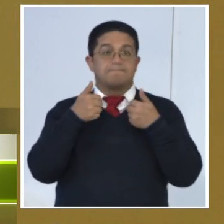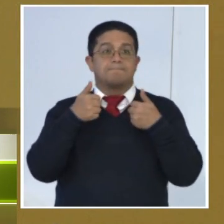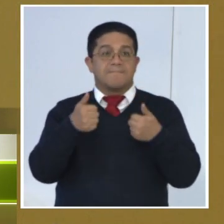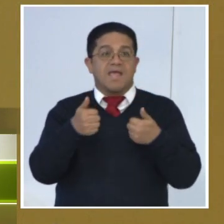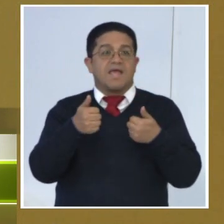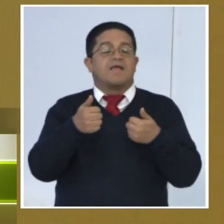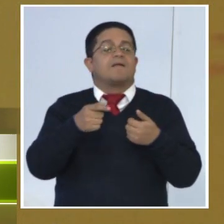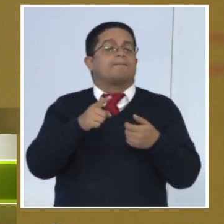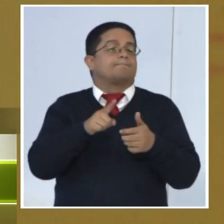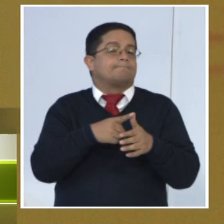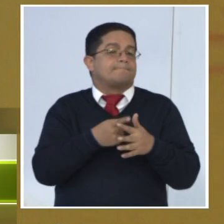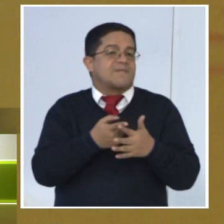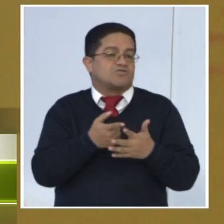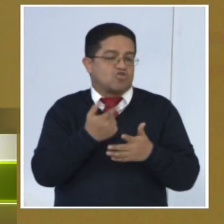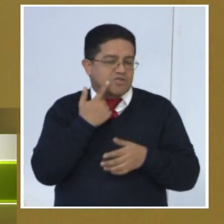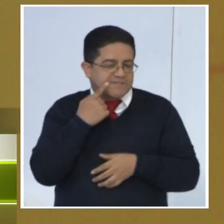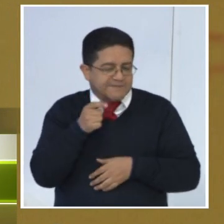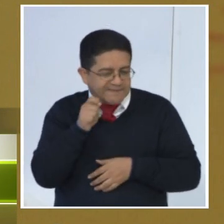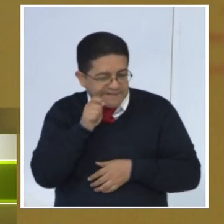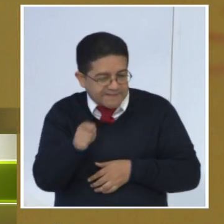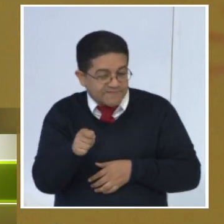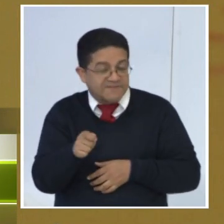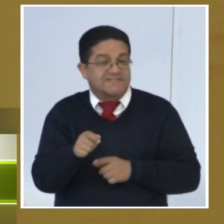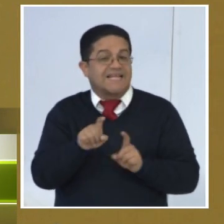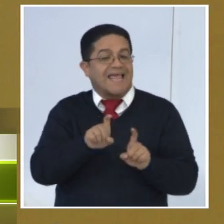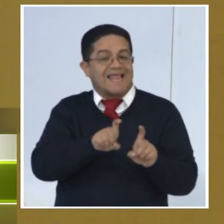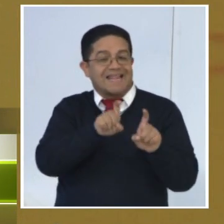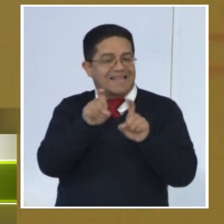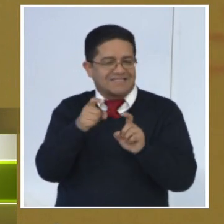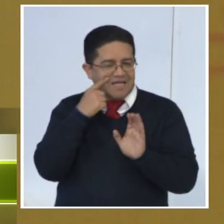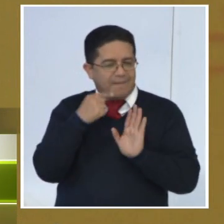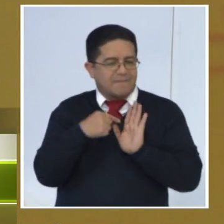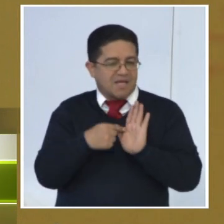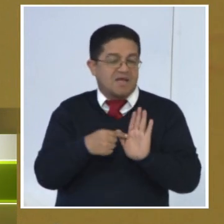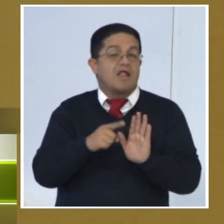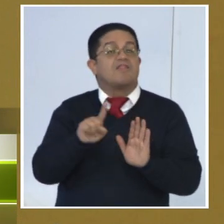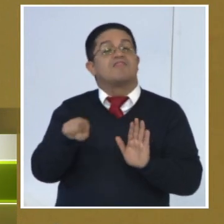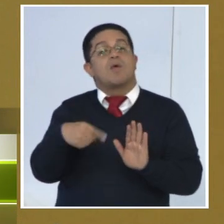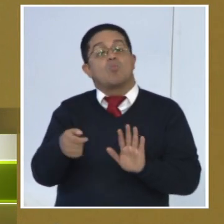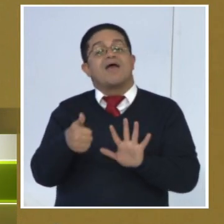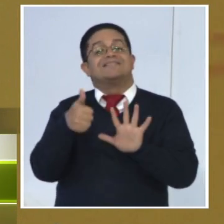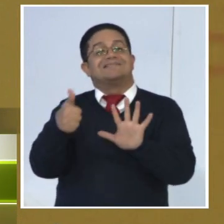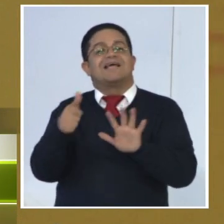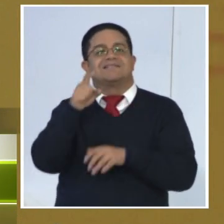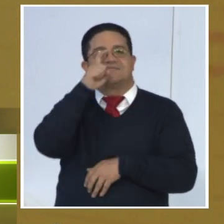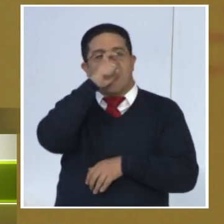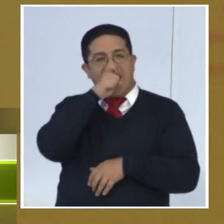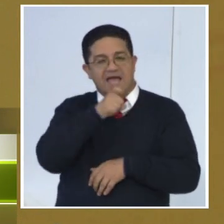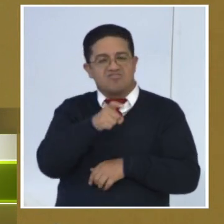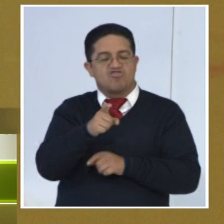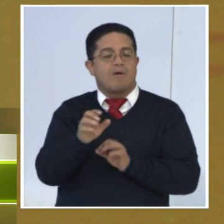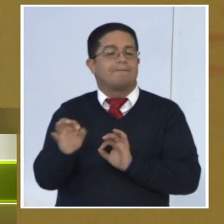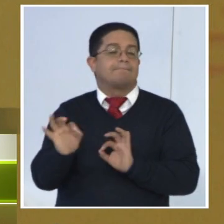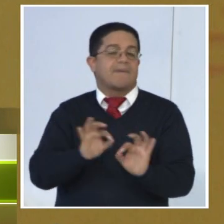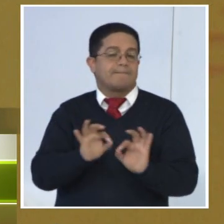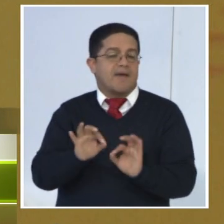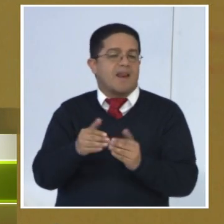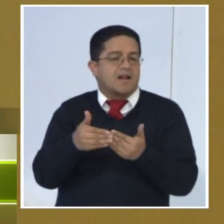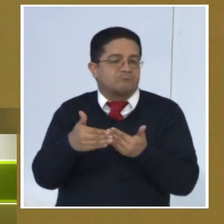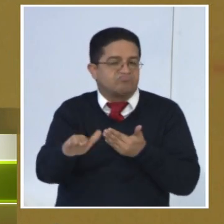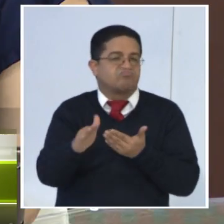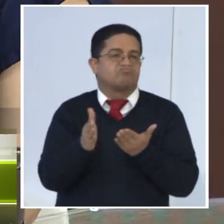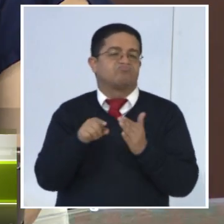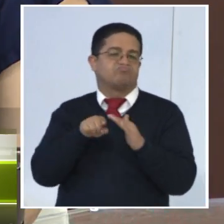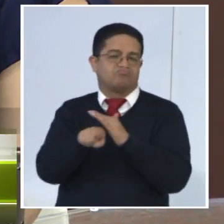pues evidentemente refieren al paciente, pues el examen de los 3 años y el examen de los 6 años son fundamentales para prepararlos para la escolaridad.